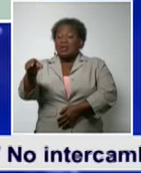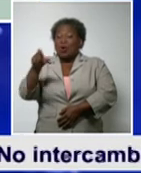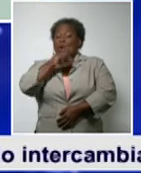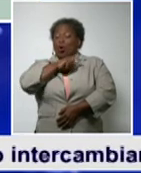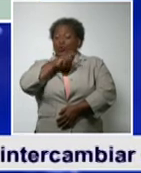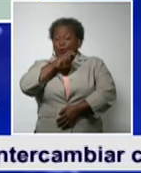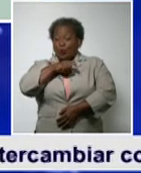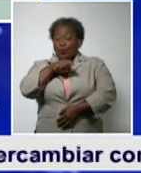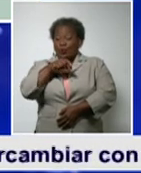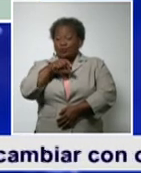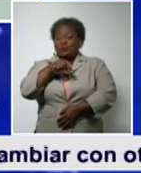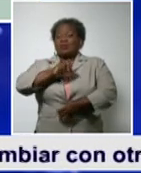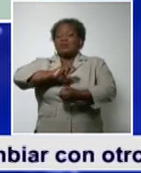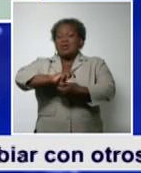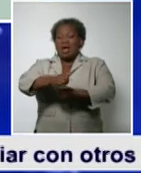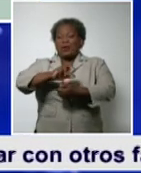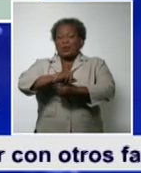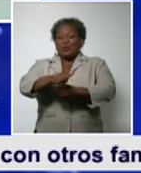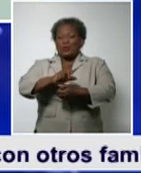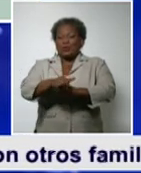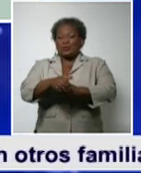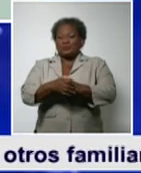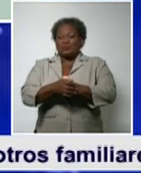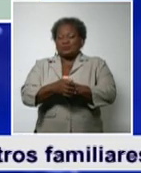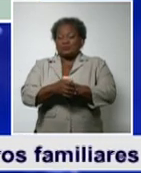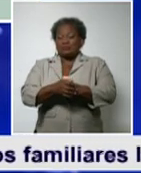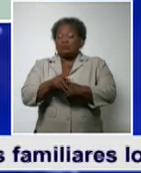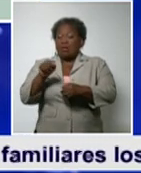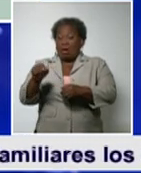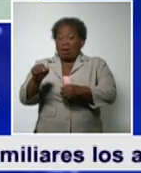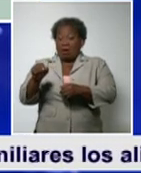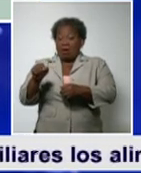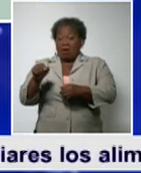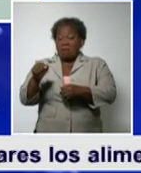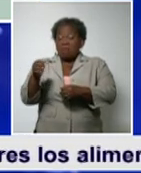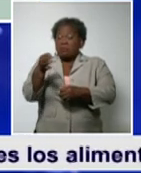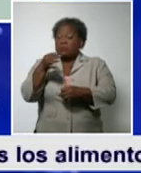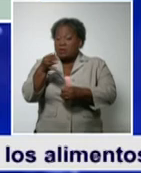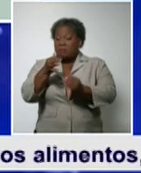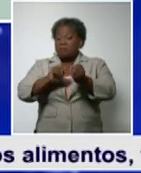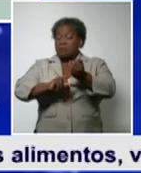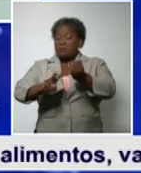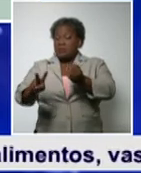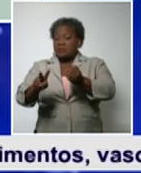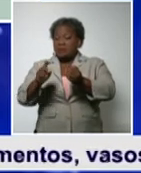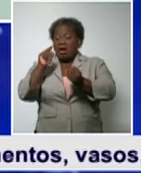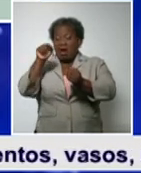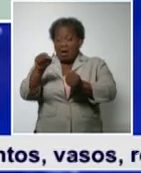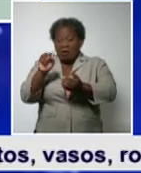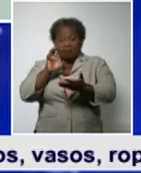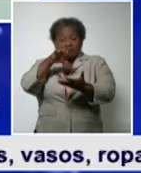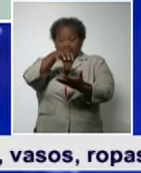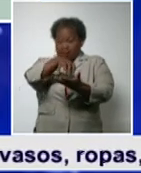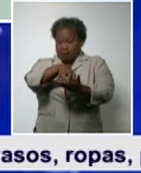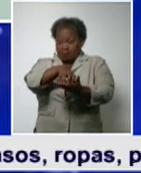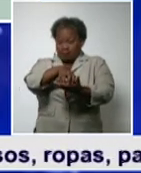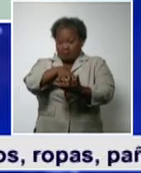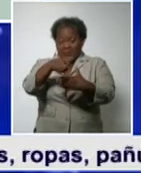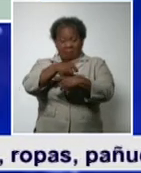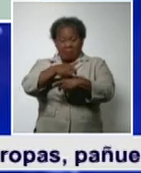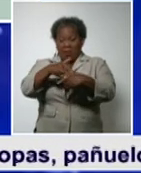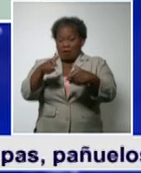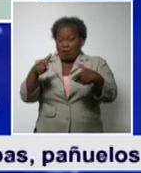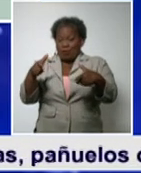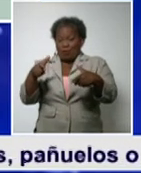Naranjo. Ahí, en estos territorios, se concentra el